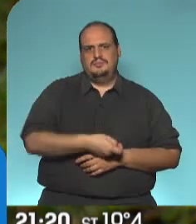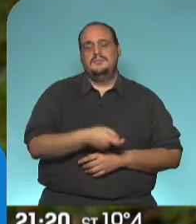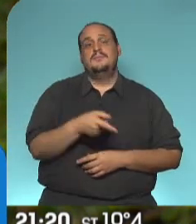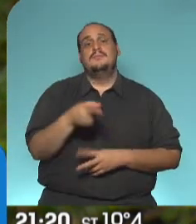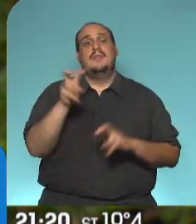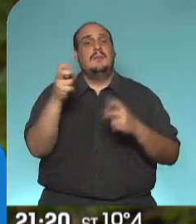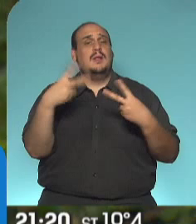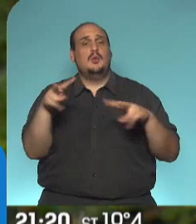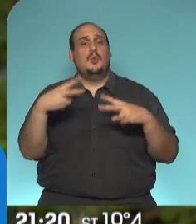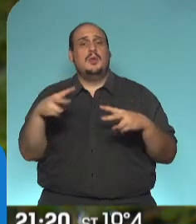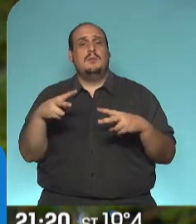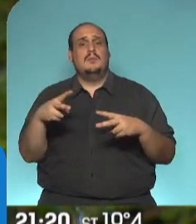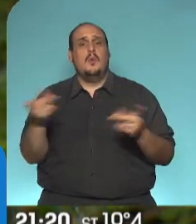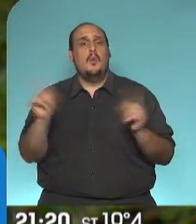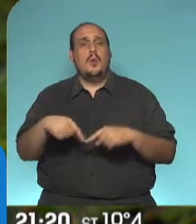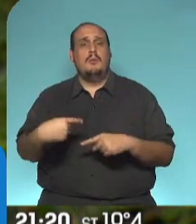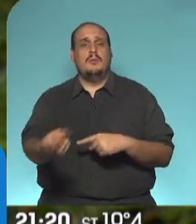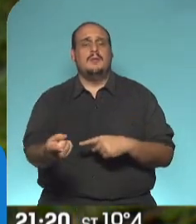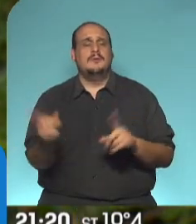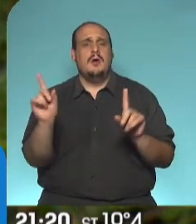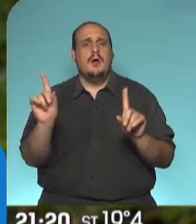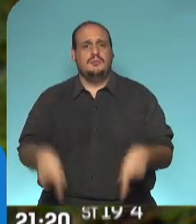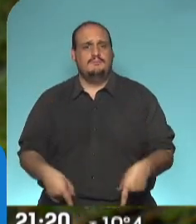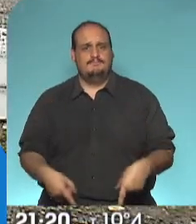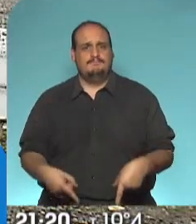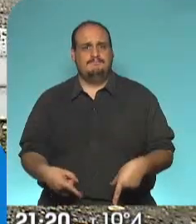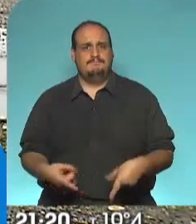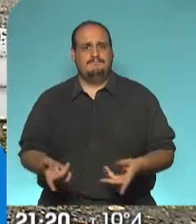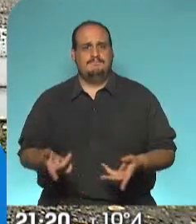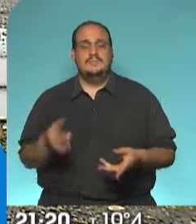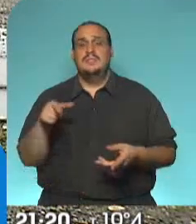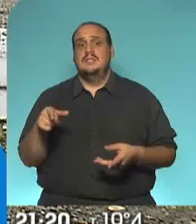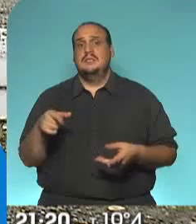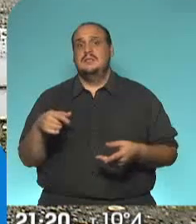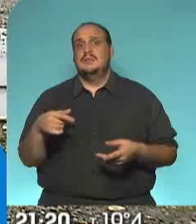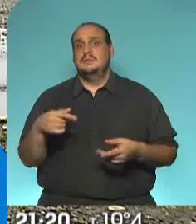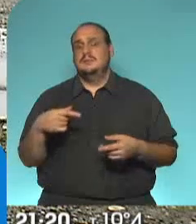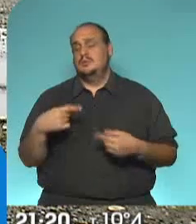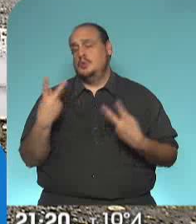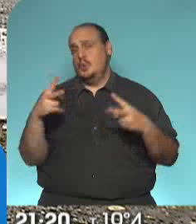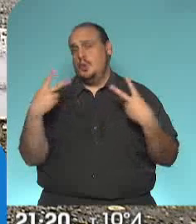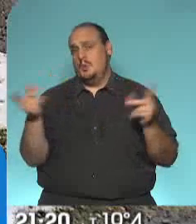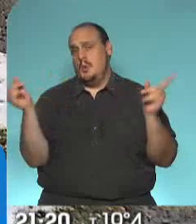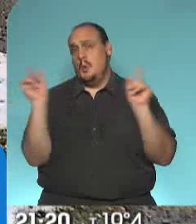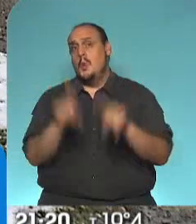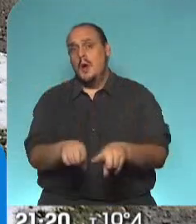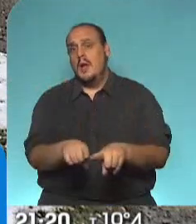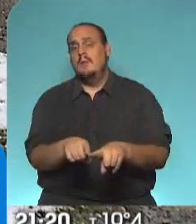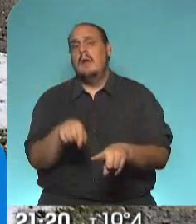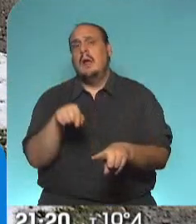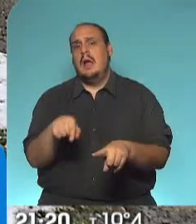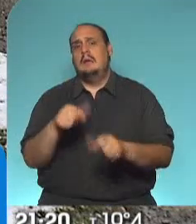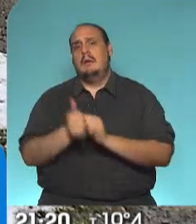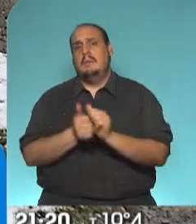cuánto tiempo vamos a tardar en salir y en lo que dure en salir es la posibilidad de la mayor posibilidad de que